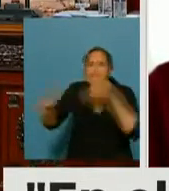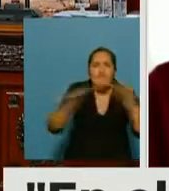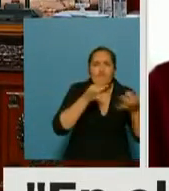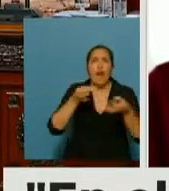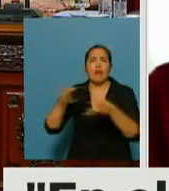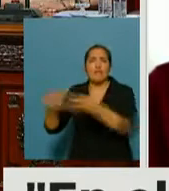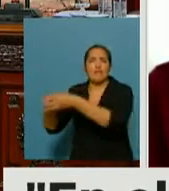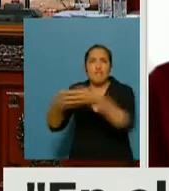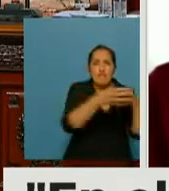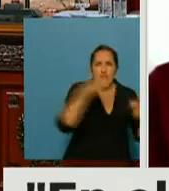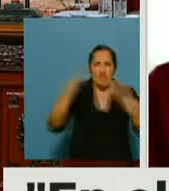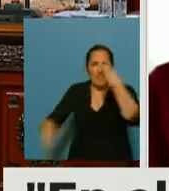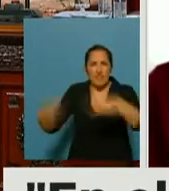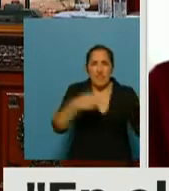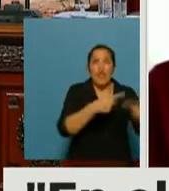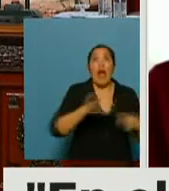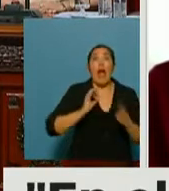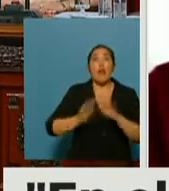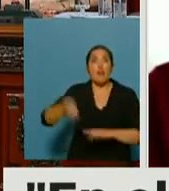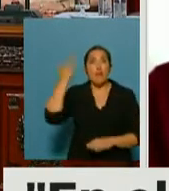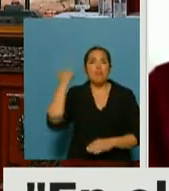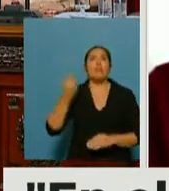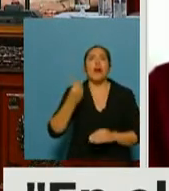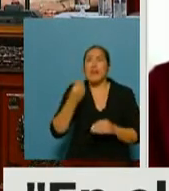un problema judicial serio y